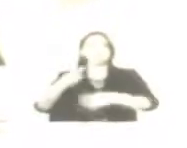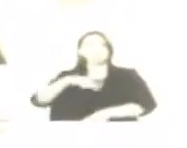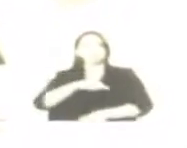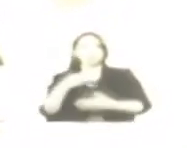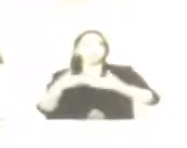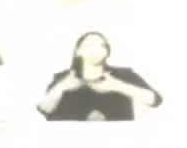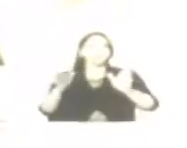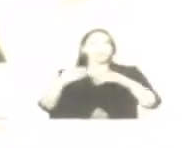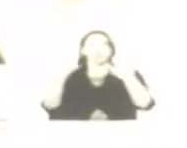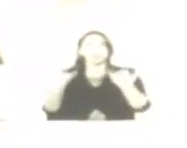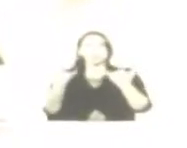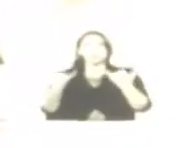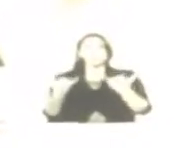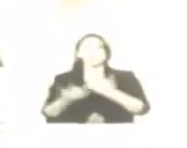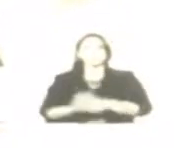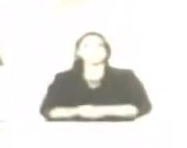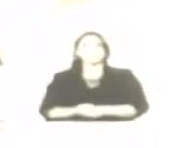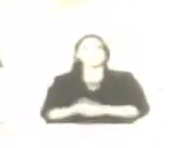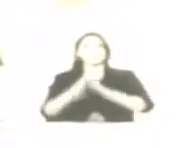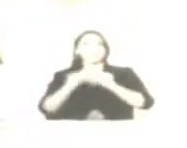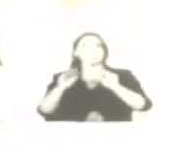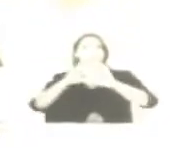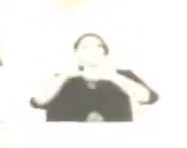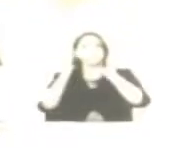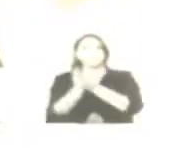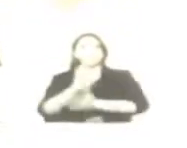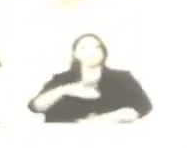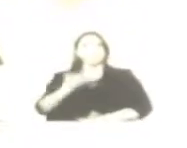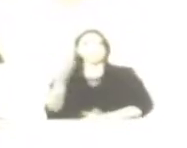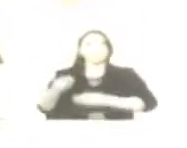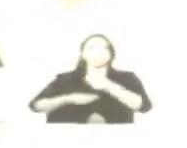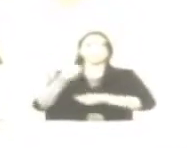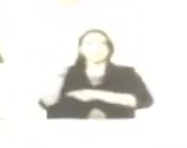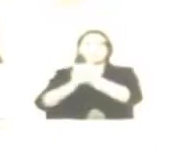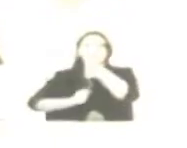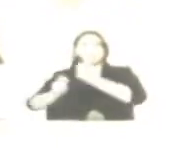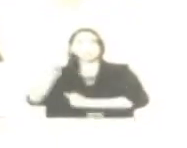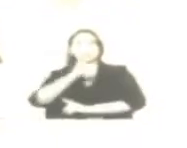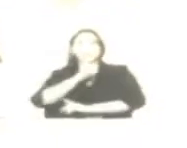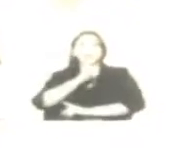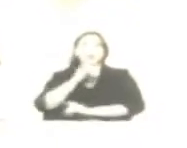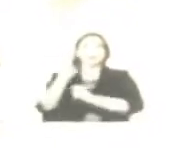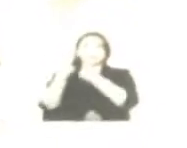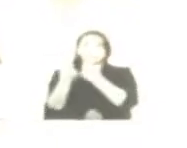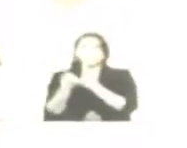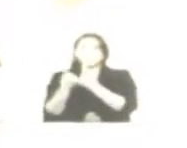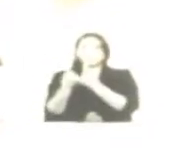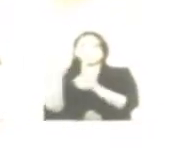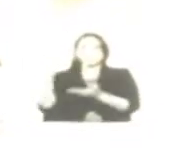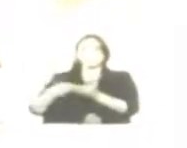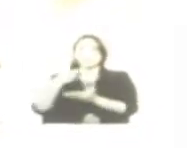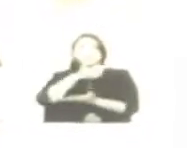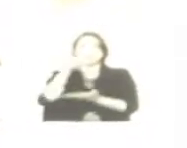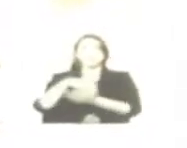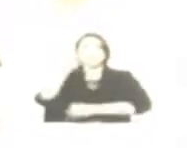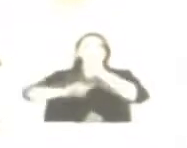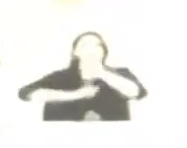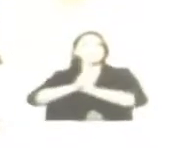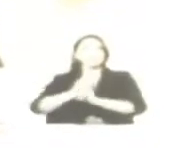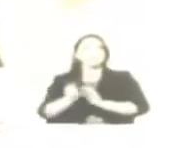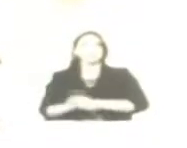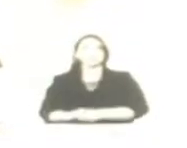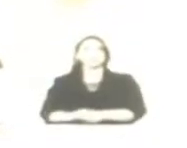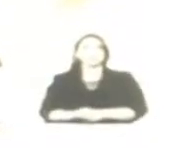uso de criptomonedas desde Venezuela a través de la banca, en medios nacionales e